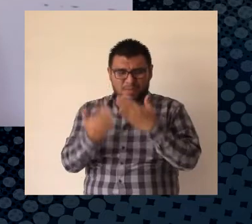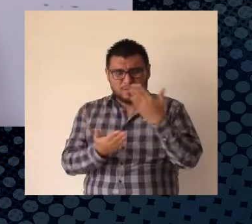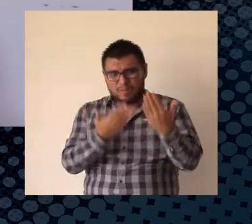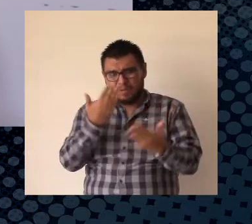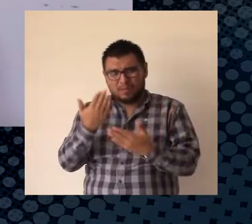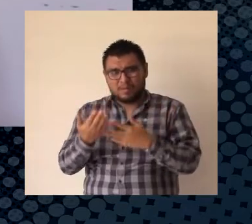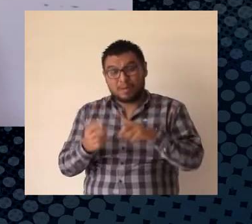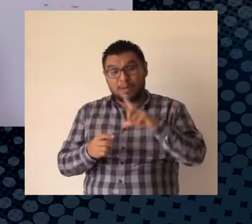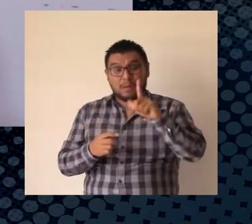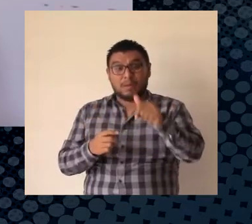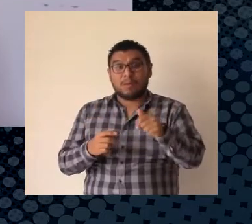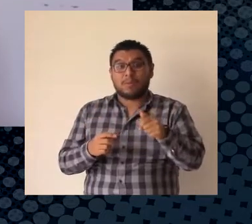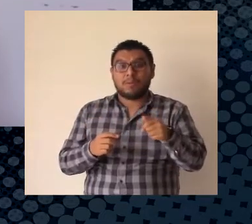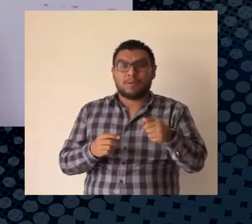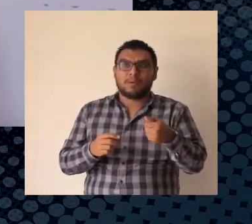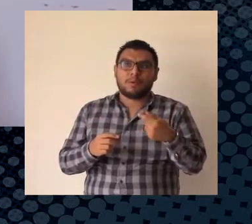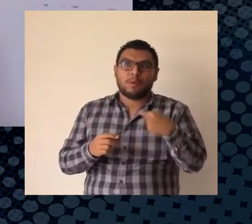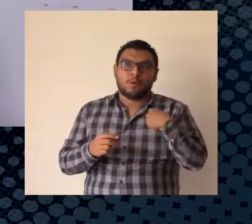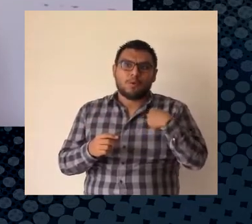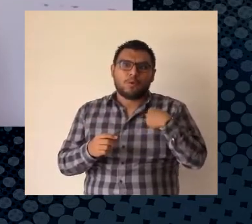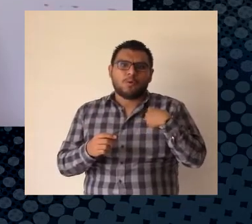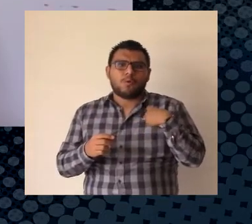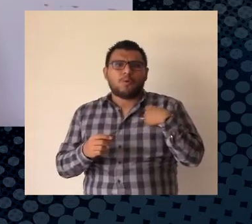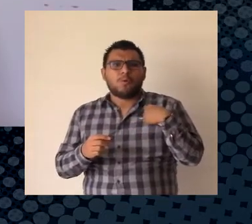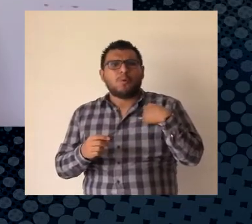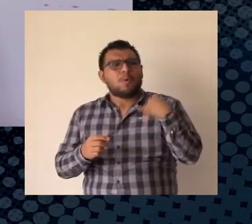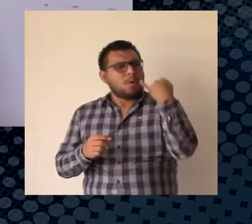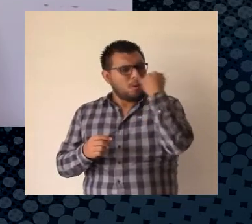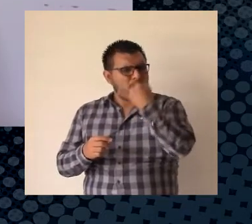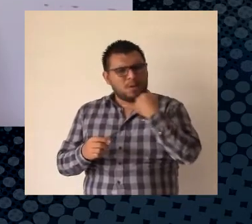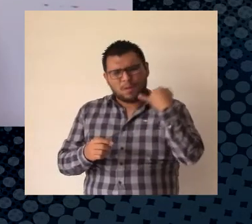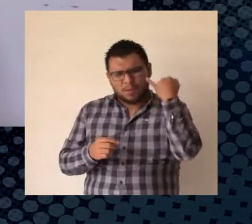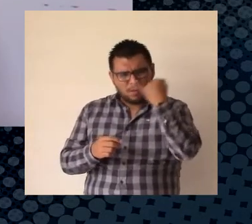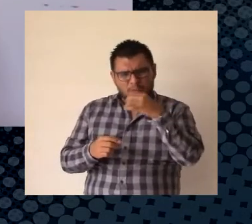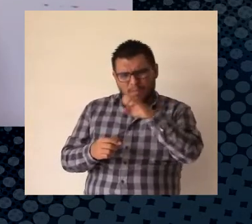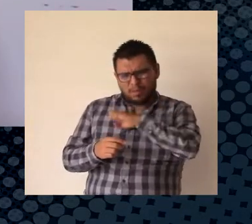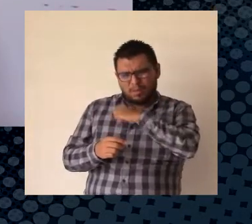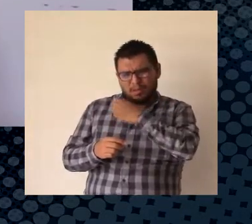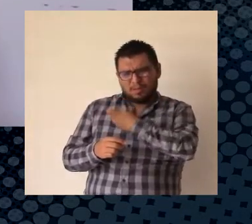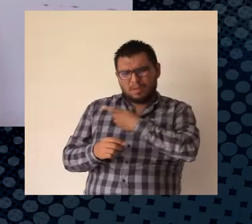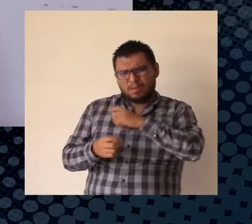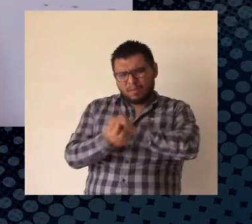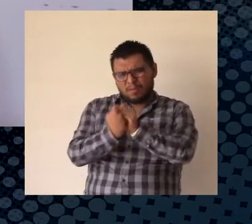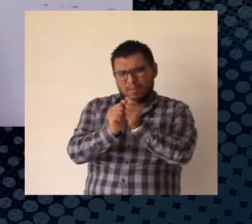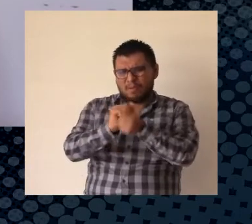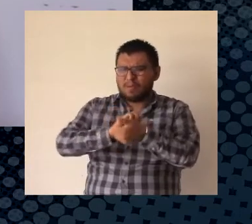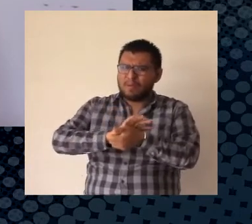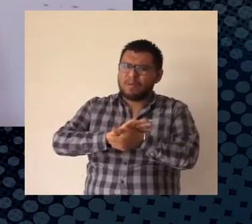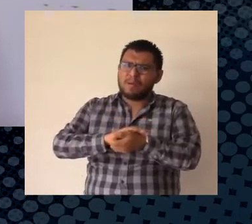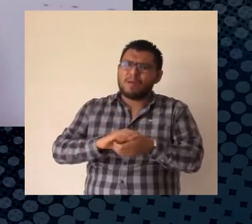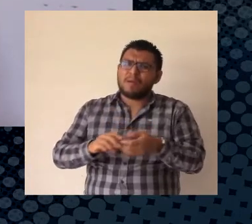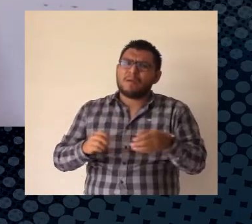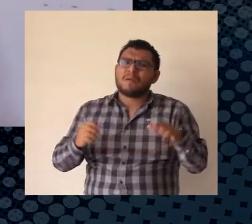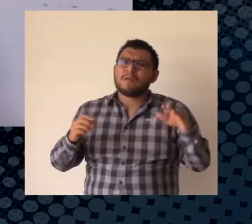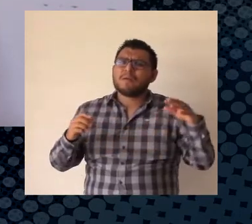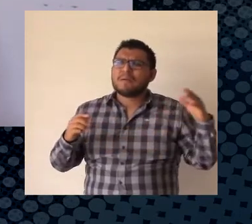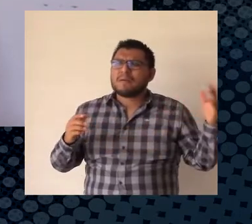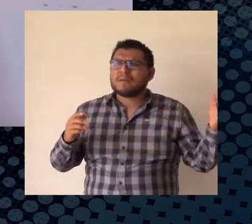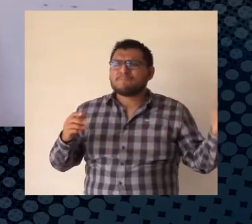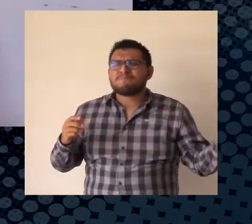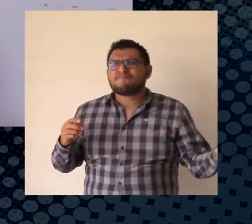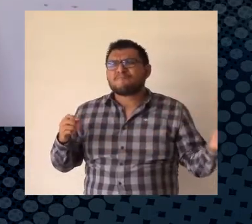curso. Y después fui invitado a traducir partes del curso e ir a presentar el curso en español por toda América